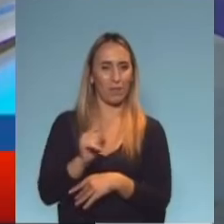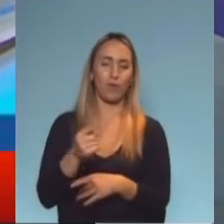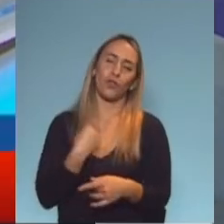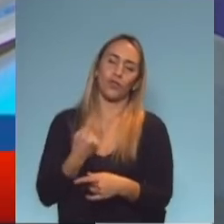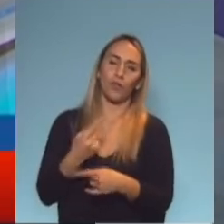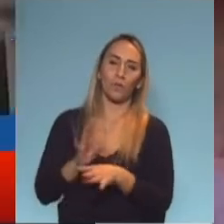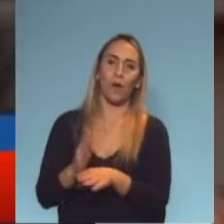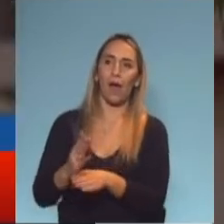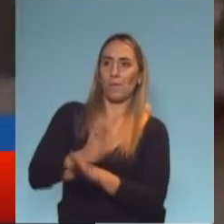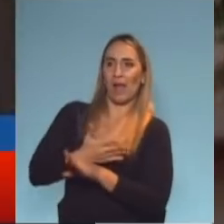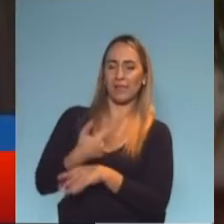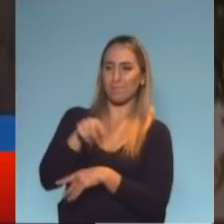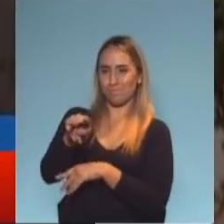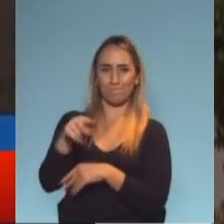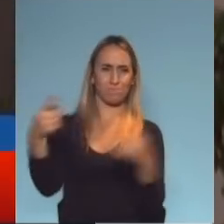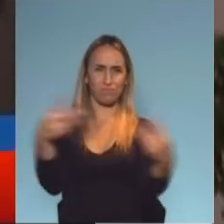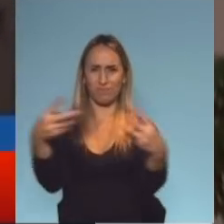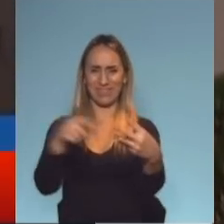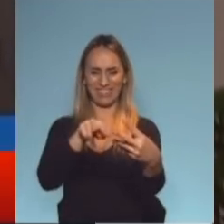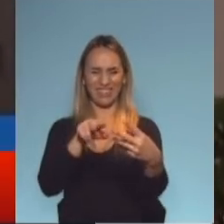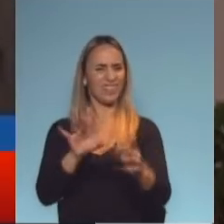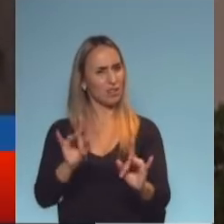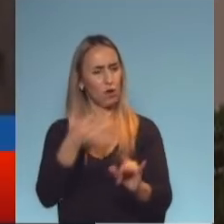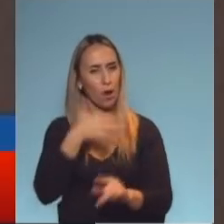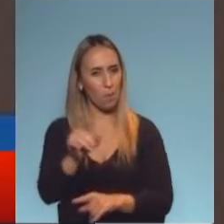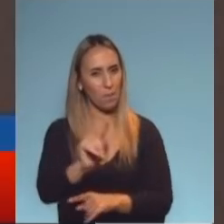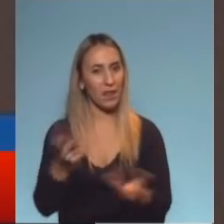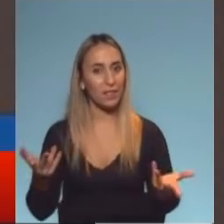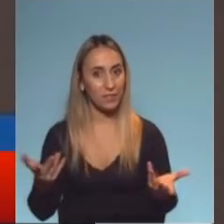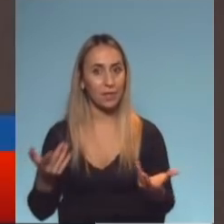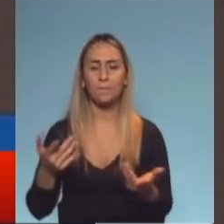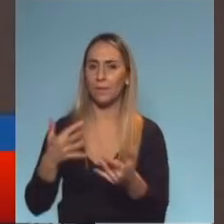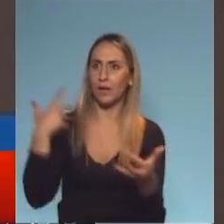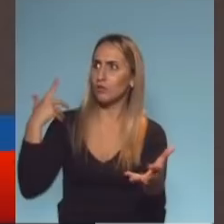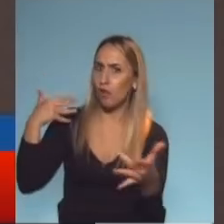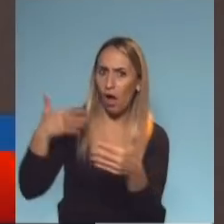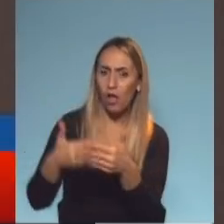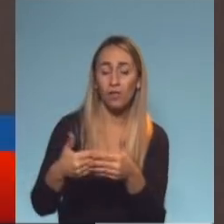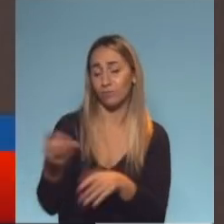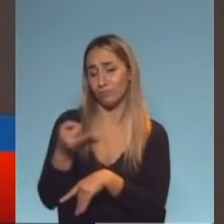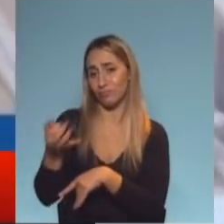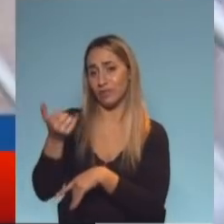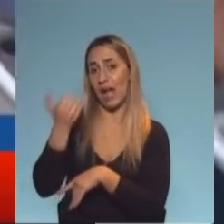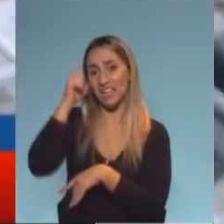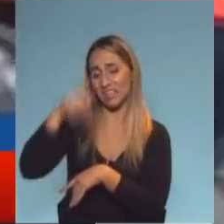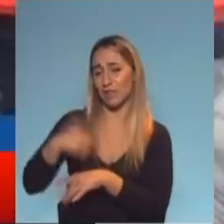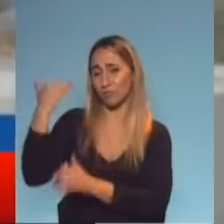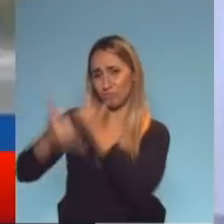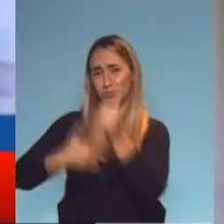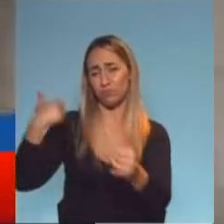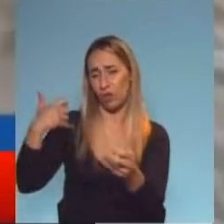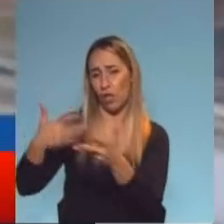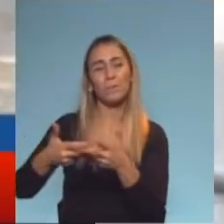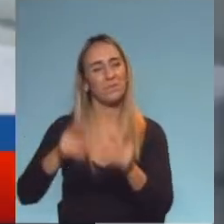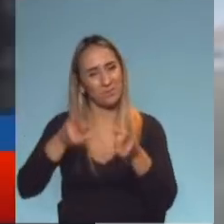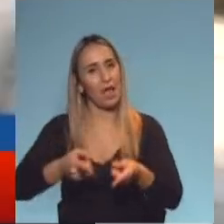distancia, pero además difícil leer lo que está pasando en estos últimos días sin comprender todo lo que viene aconteciendo, que bien señalabas a Yalén recién. Sí, también a